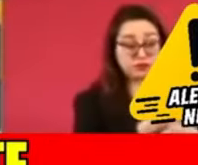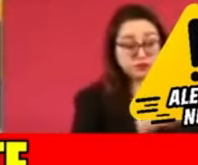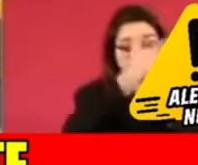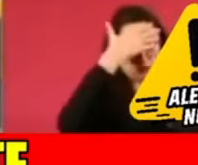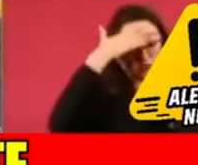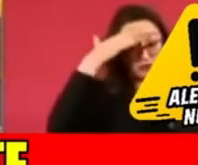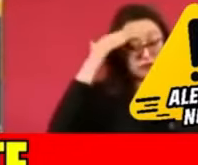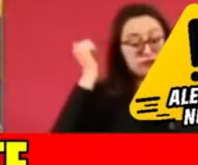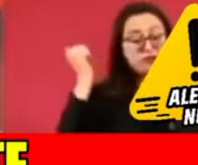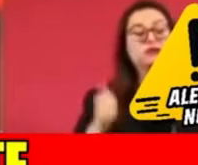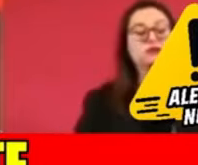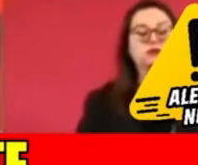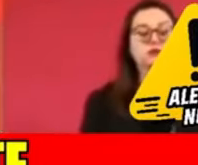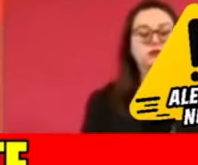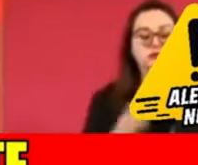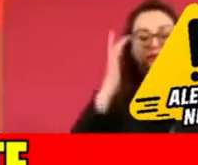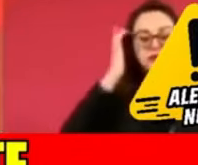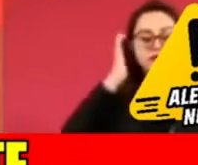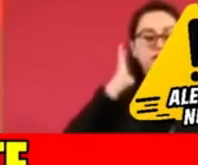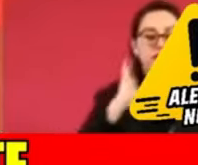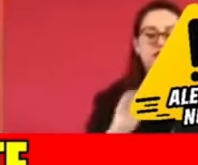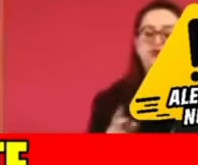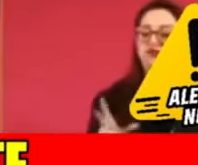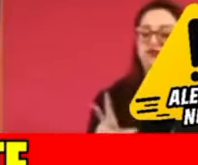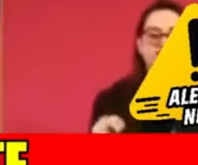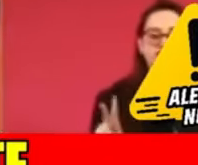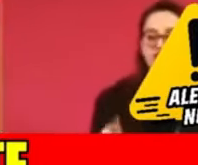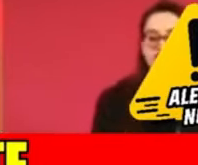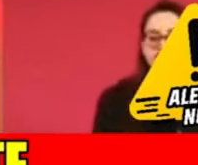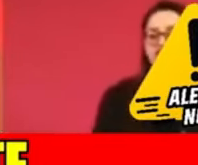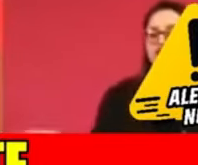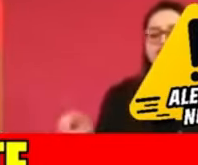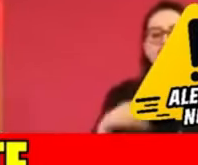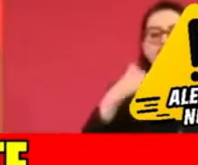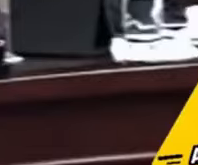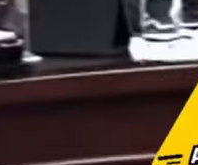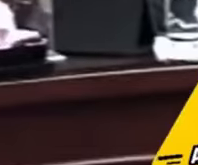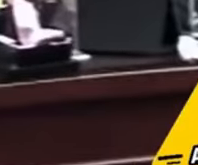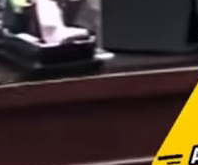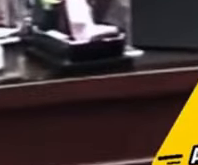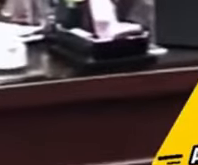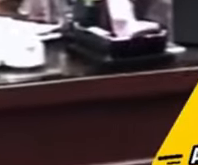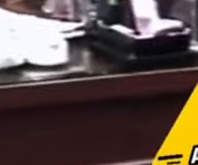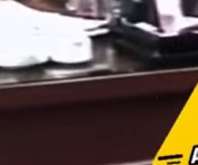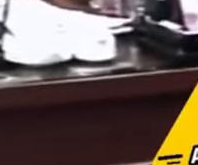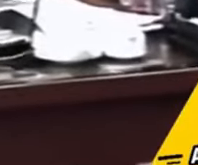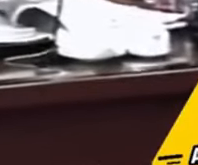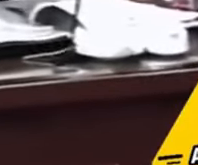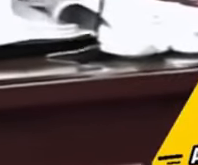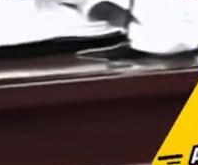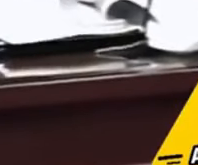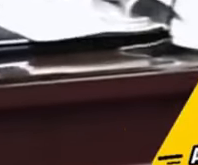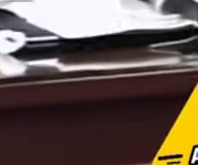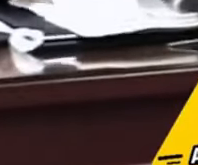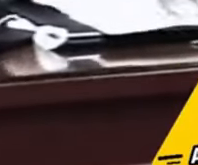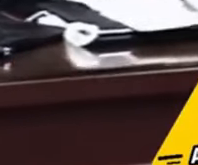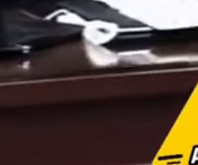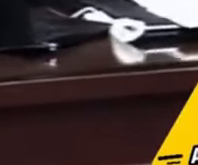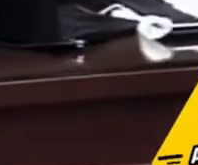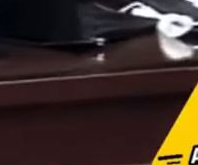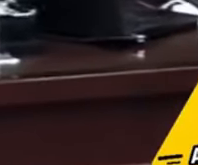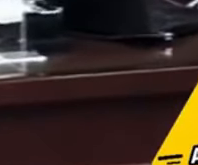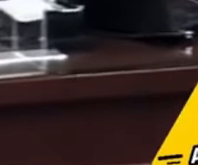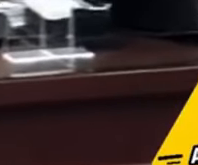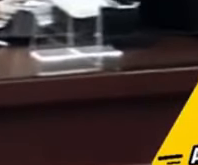preventiva y pudieran salir. Sí. Para que no se generalice. No, pero lo que quieren ellos es quitarla. El mayor problema de la Corte no es haberle otorgado